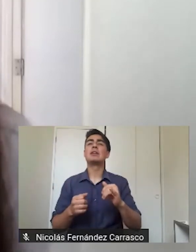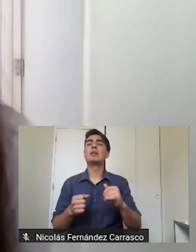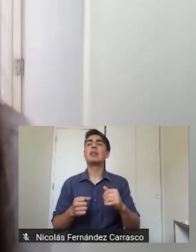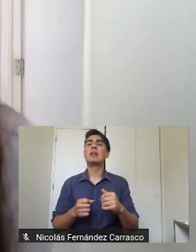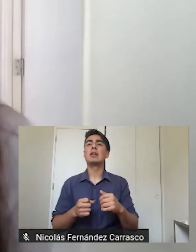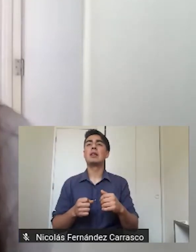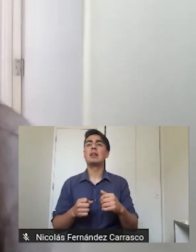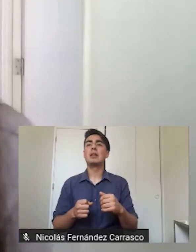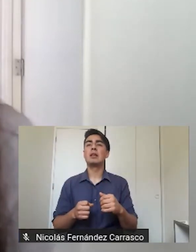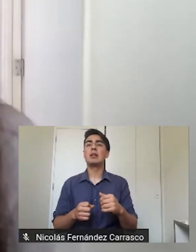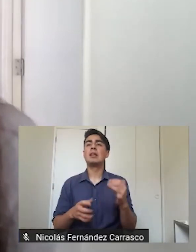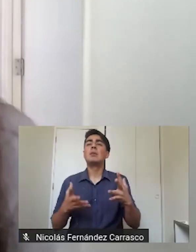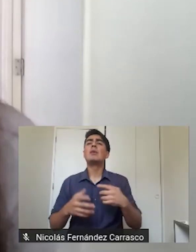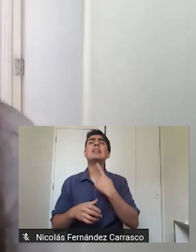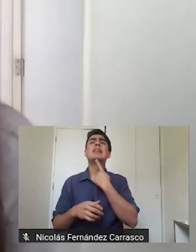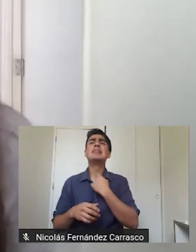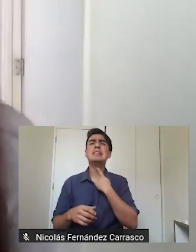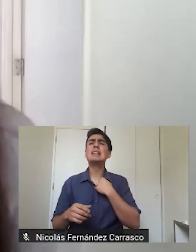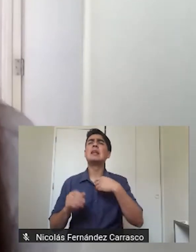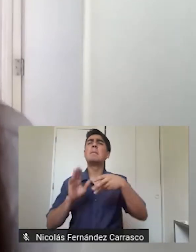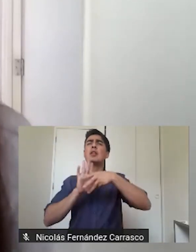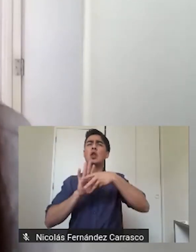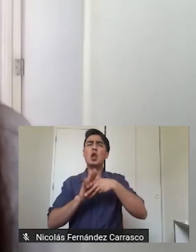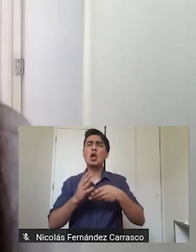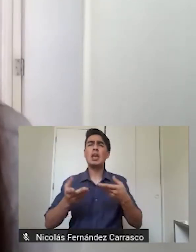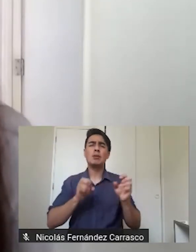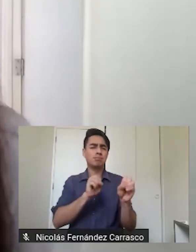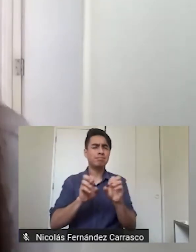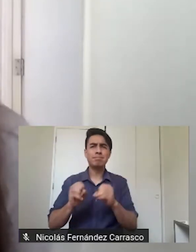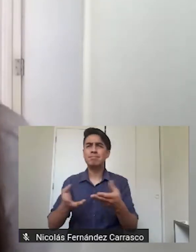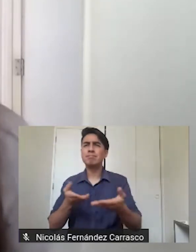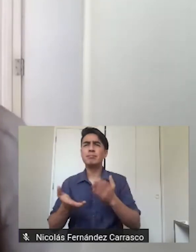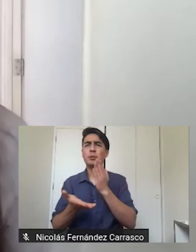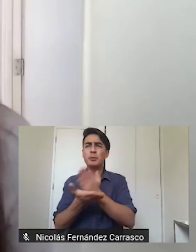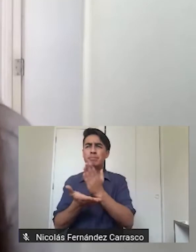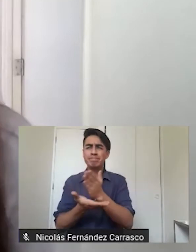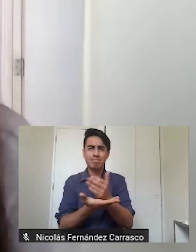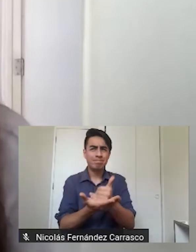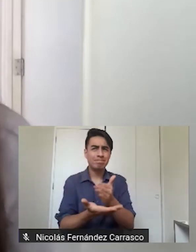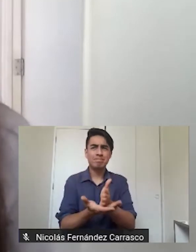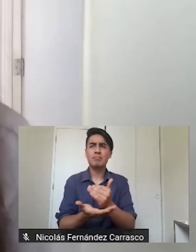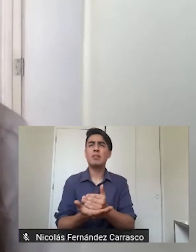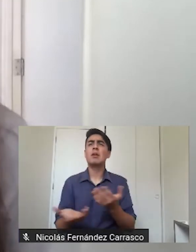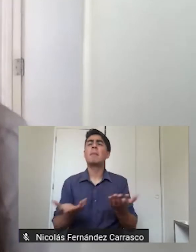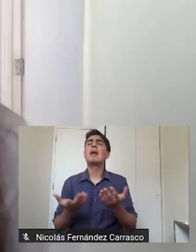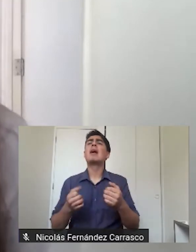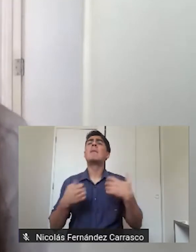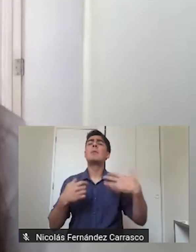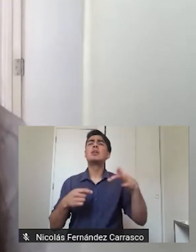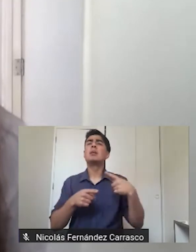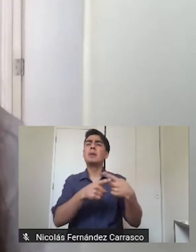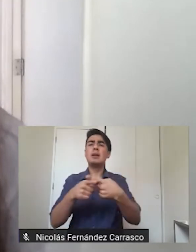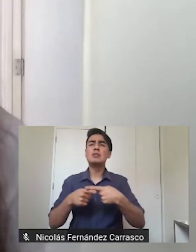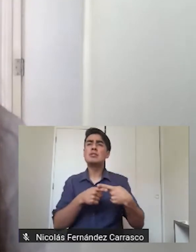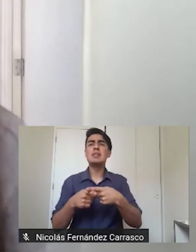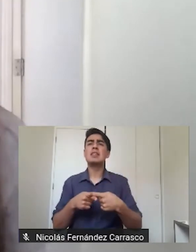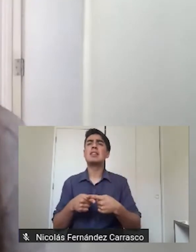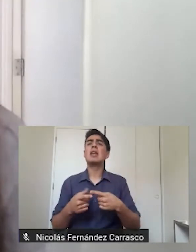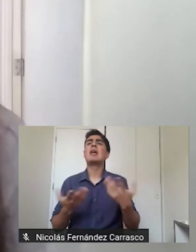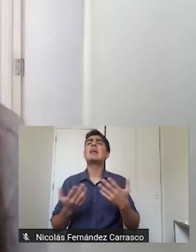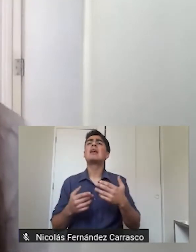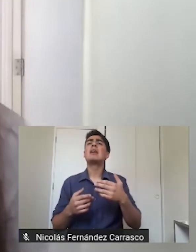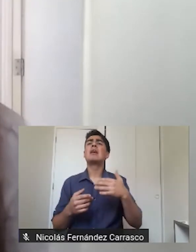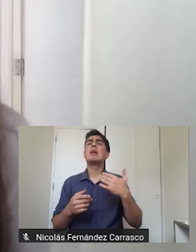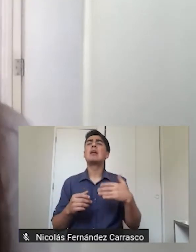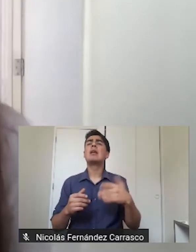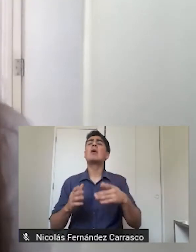reflexionar en torno a esta interesante metodología, sobre todo muy importante para una sociedad como la nuestra, que está viviendo un proceso